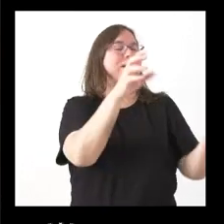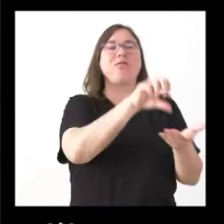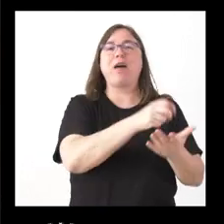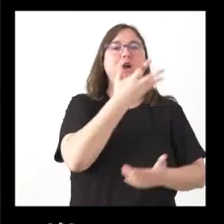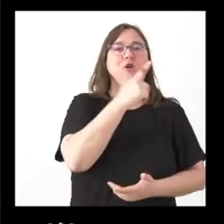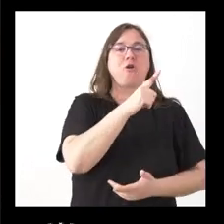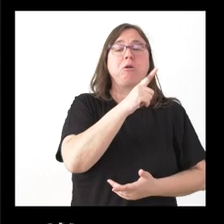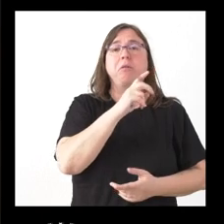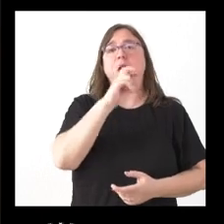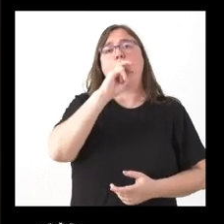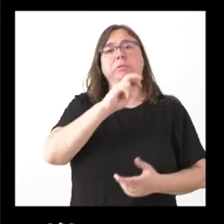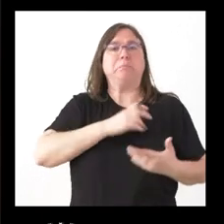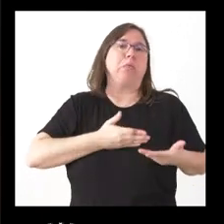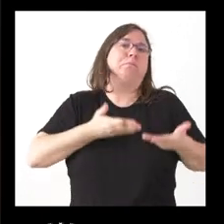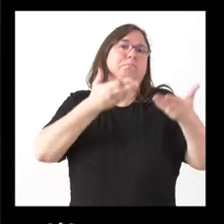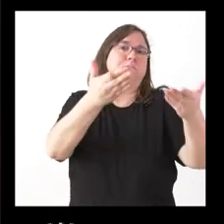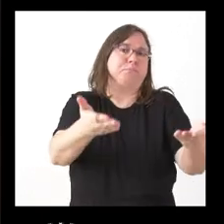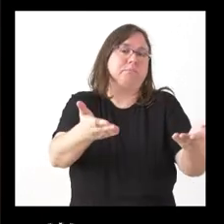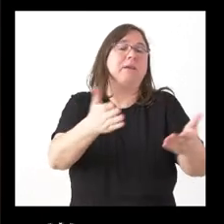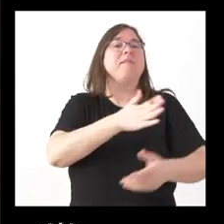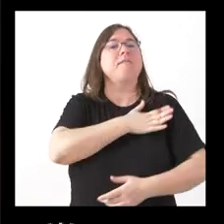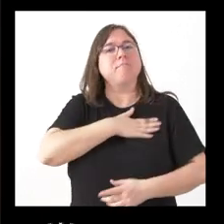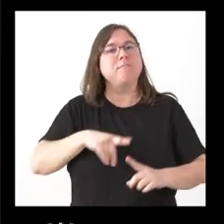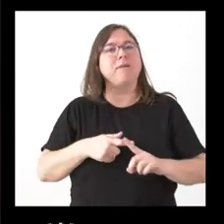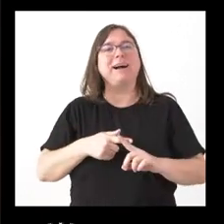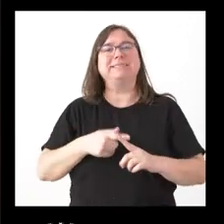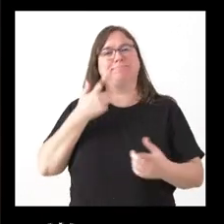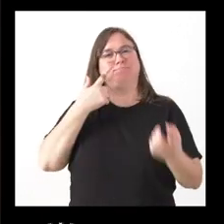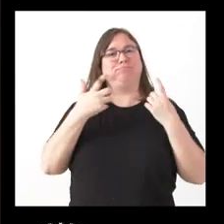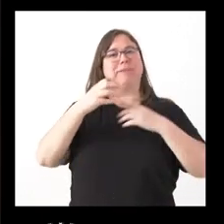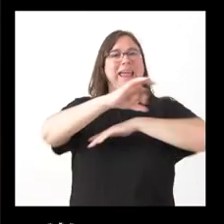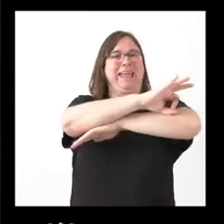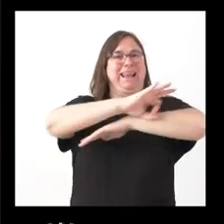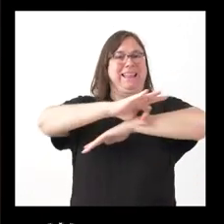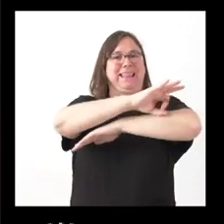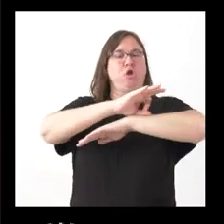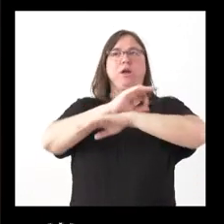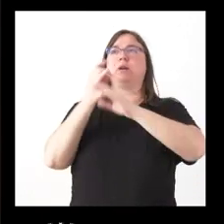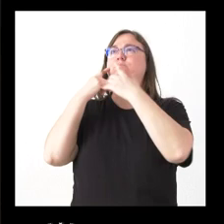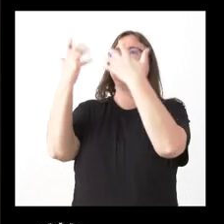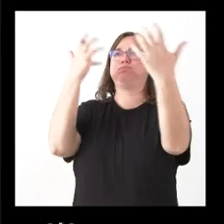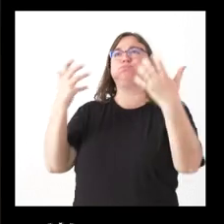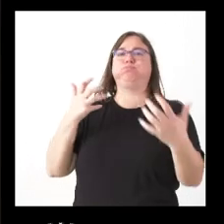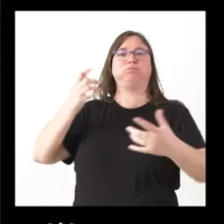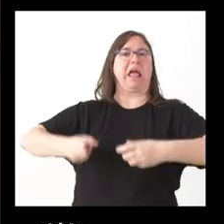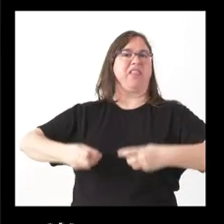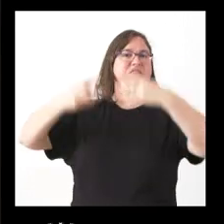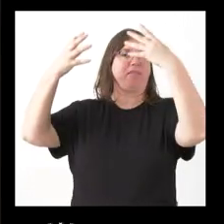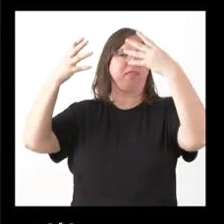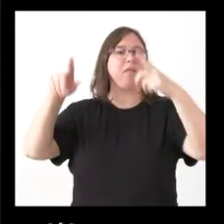por parte del obispado que además tenía una dimensión arquitectónica relevante Pues un edificio singular en el marco de cuya